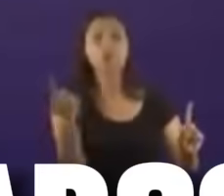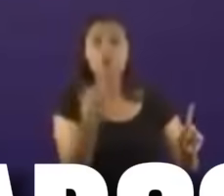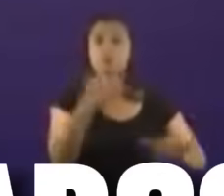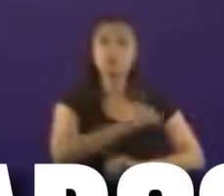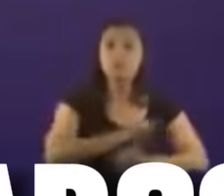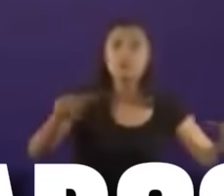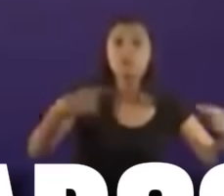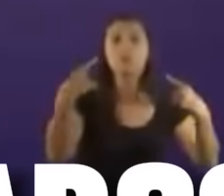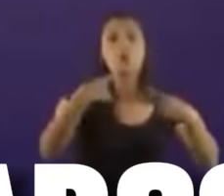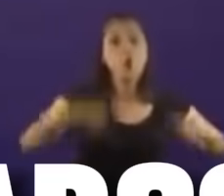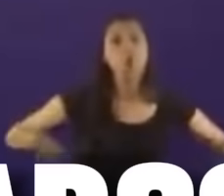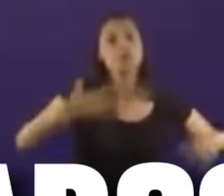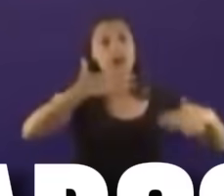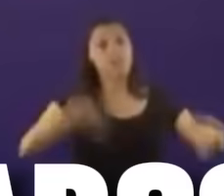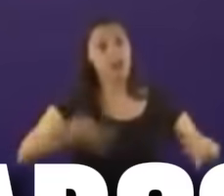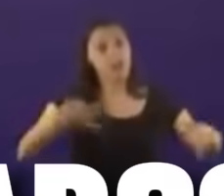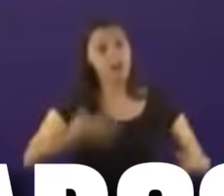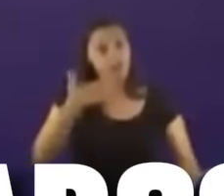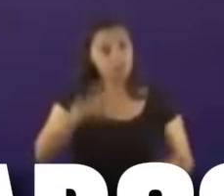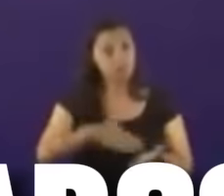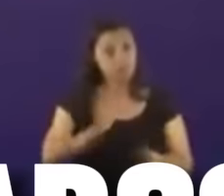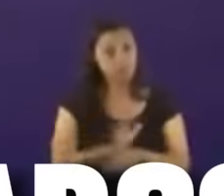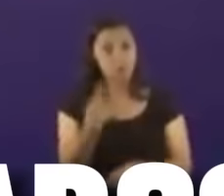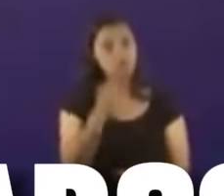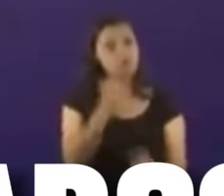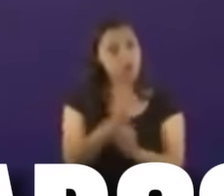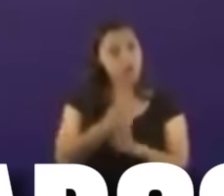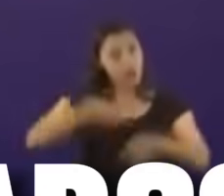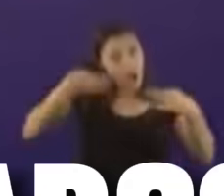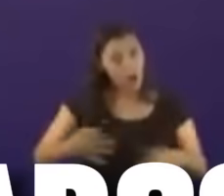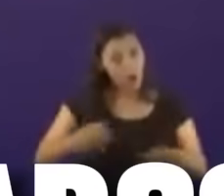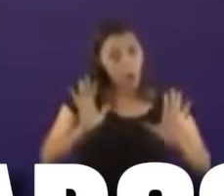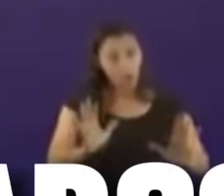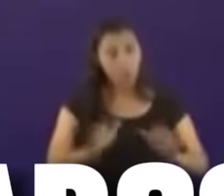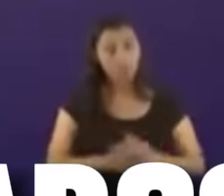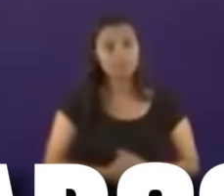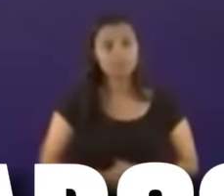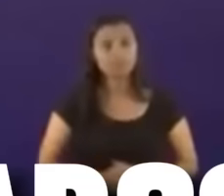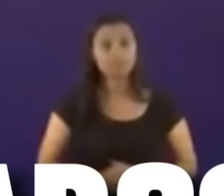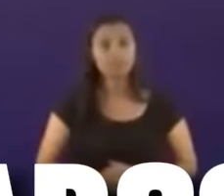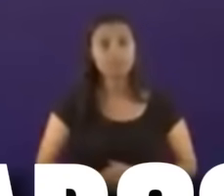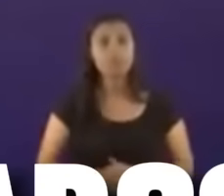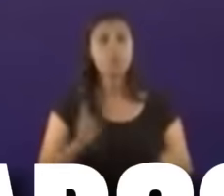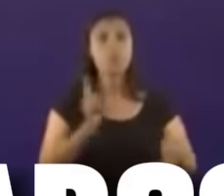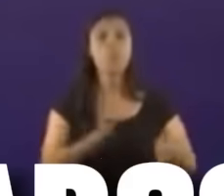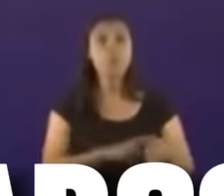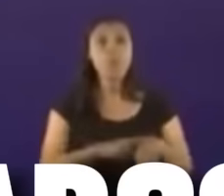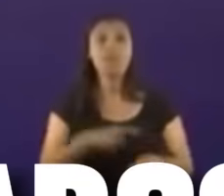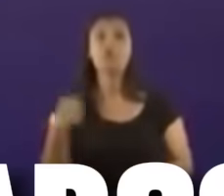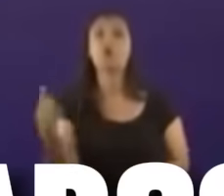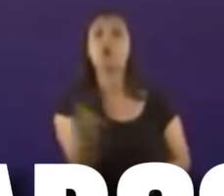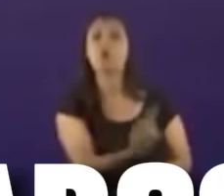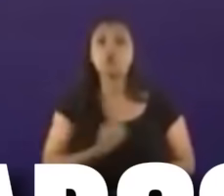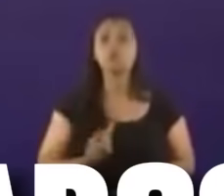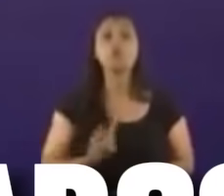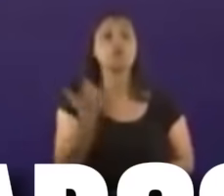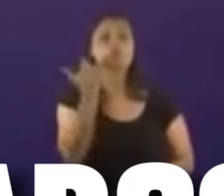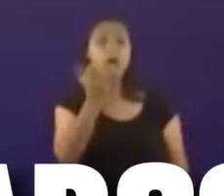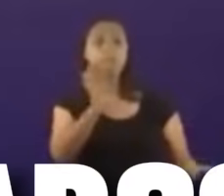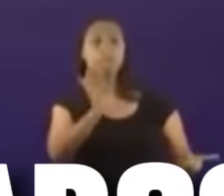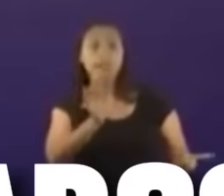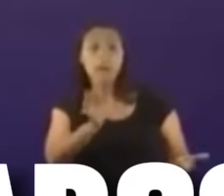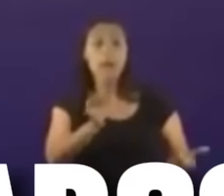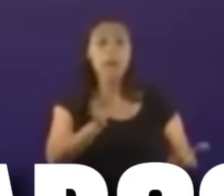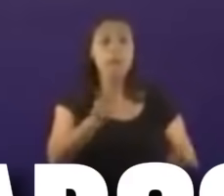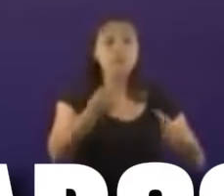sustento en el trabajo que estamos haciendo. Cuando tengamos cada una de las precisiones,